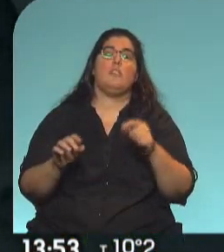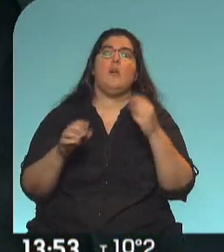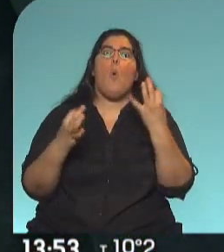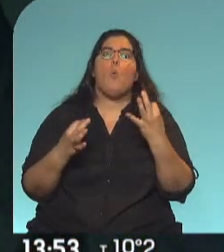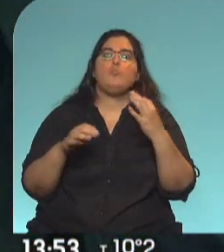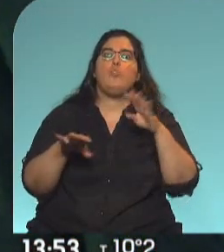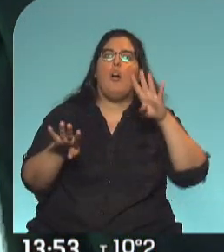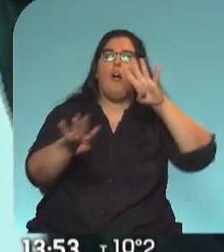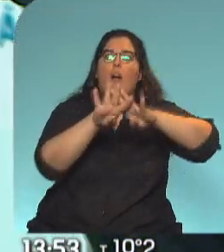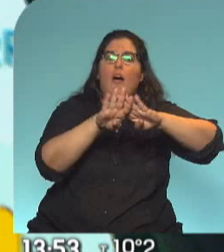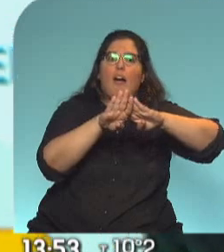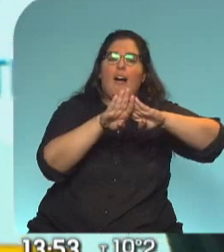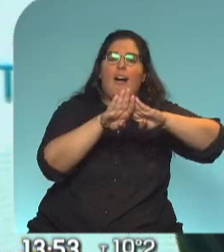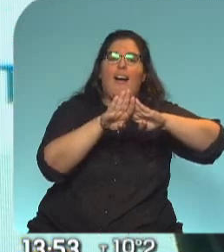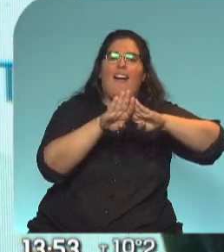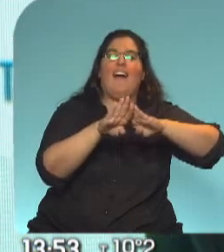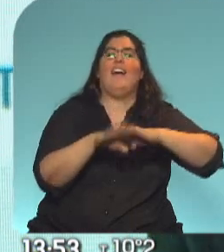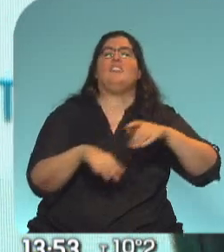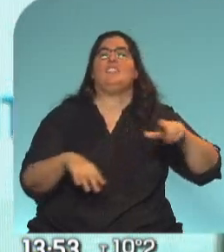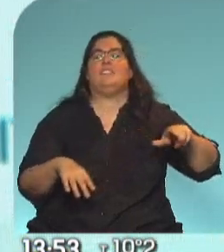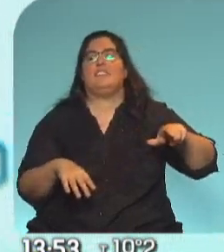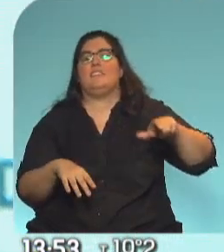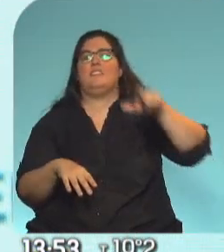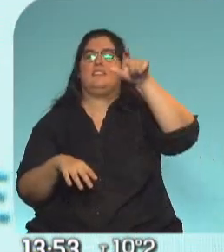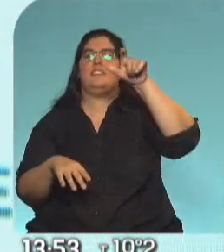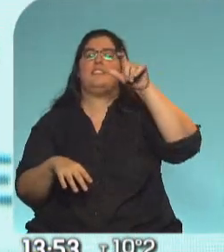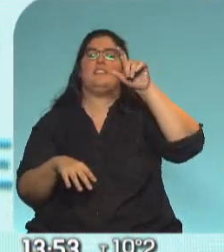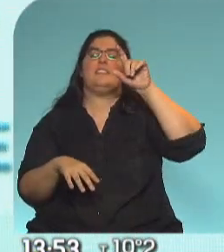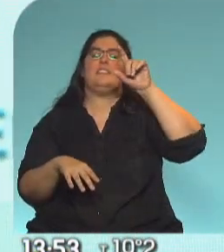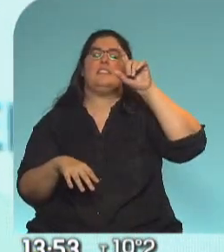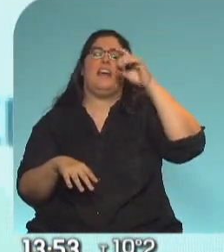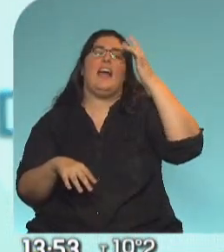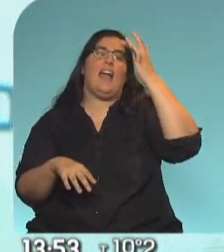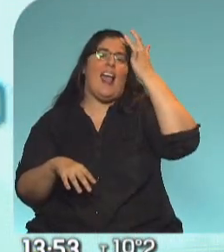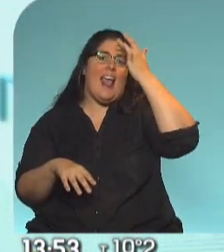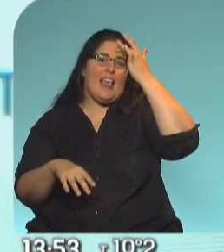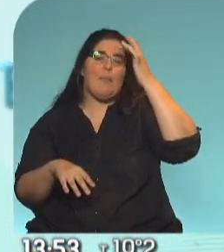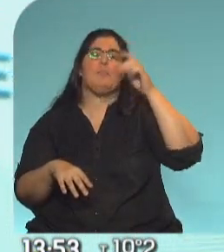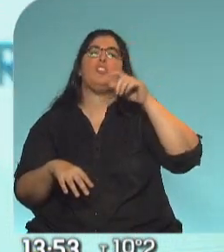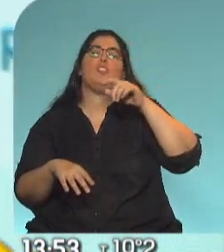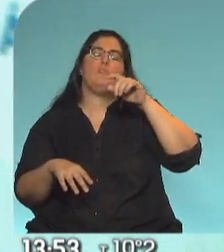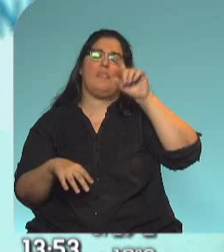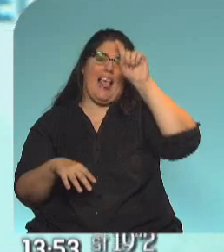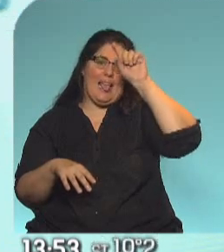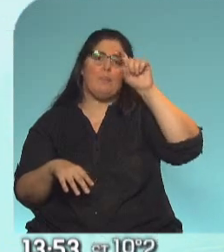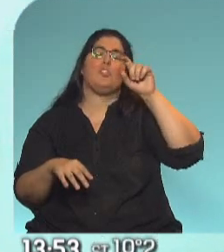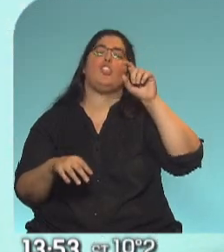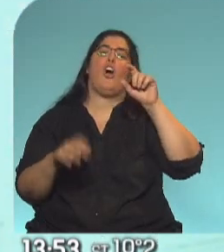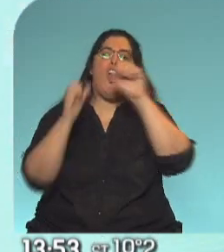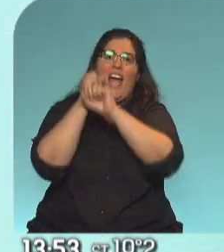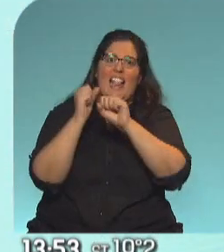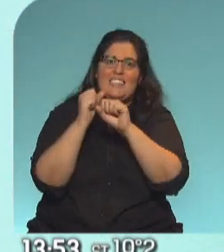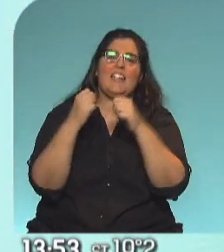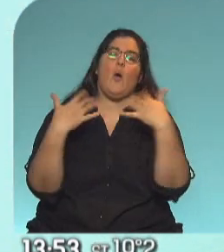Sí, sí. Entonces, para más complejidad está el corredor que crearon Egipto y Grecia, una alianza también bastante contra natura, Egipto